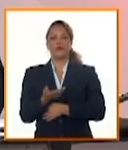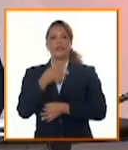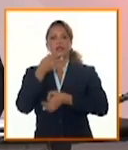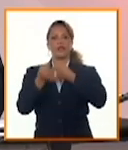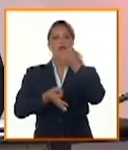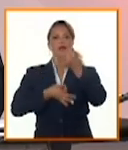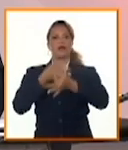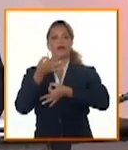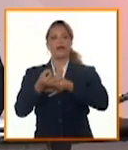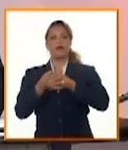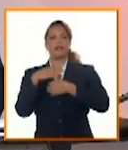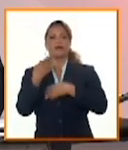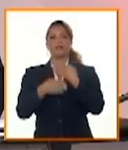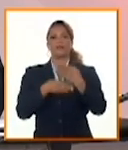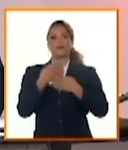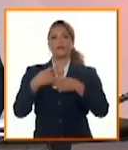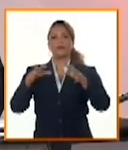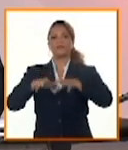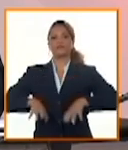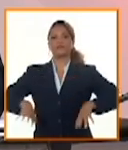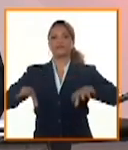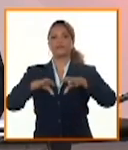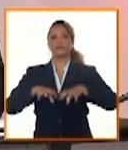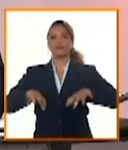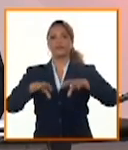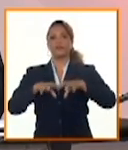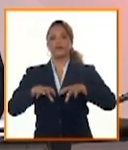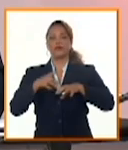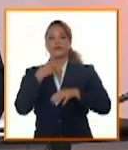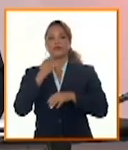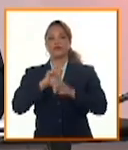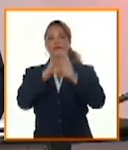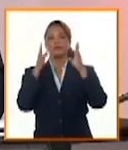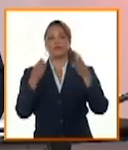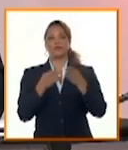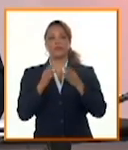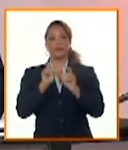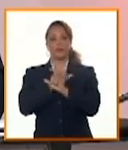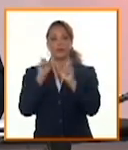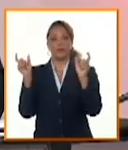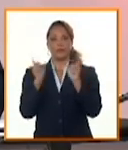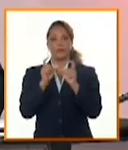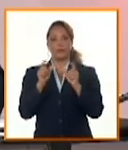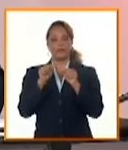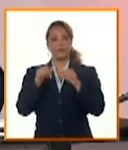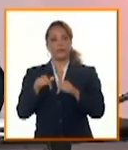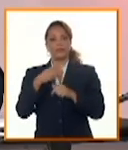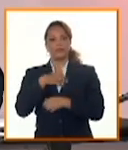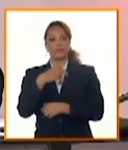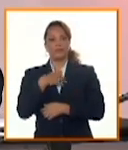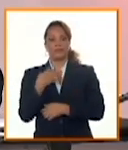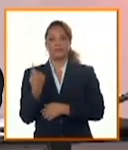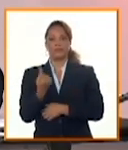el agravamiento de la crisis hídrica mundial y el impacto que esto está teniendo